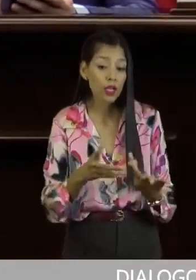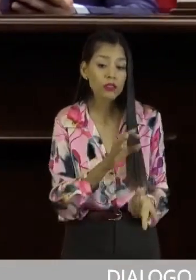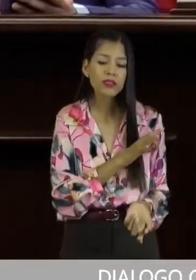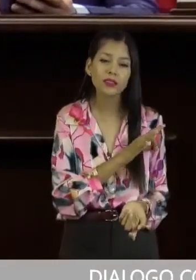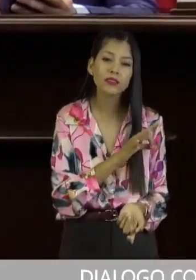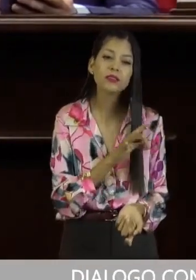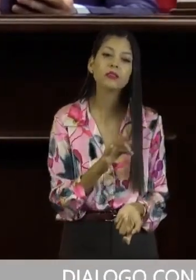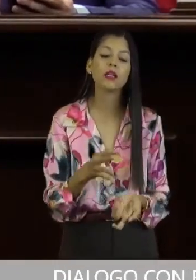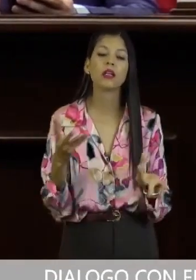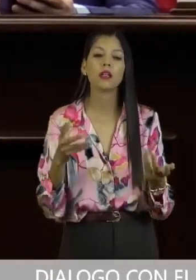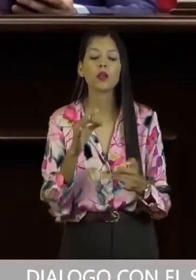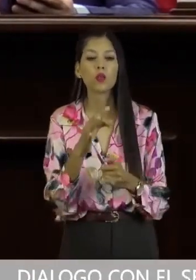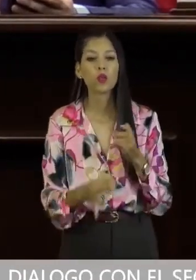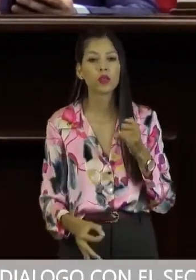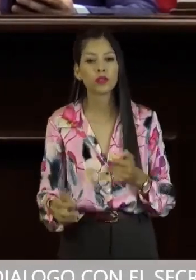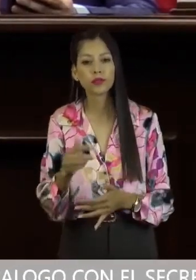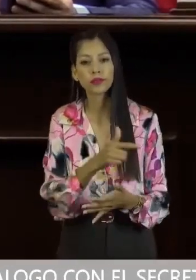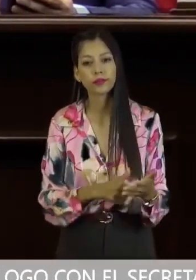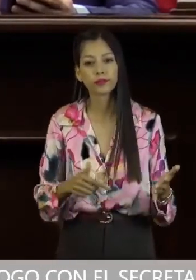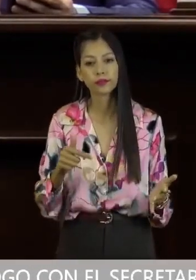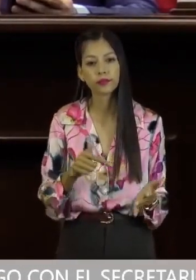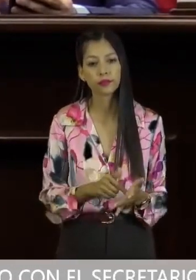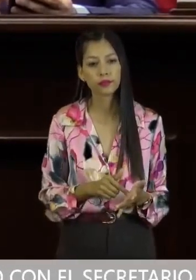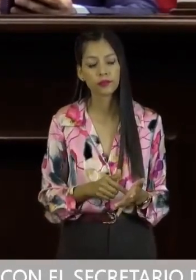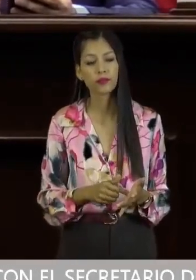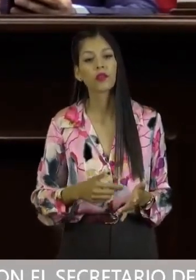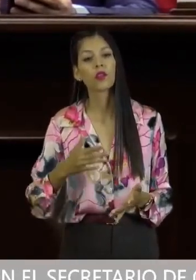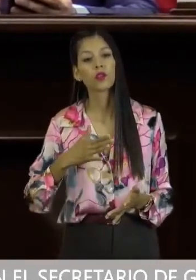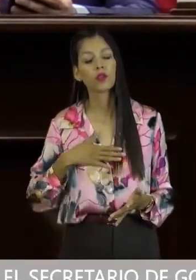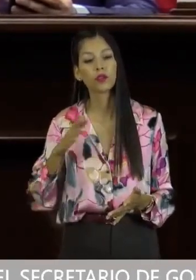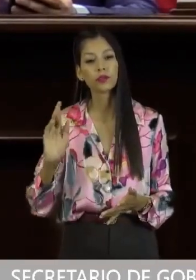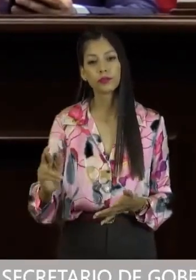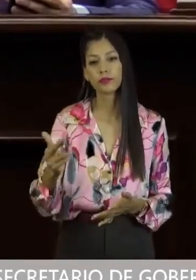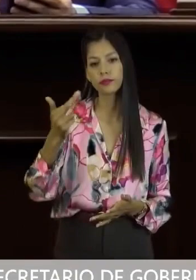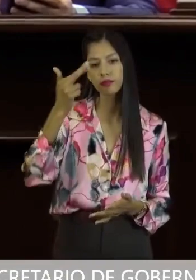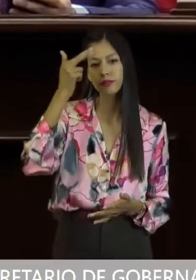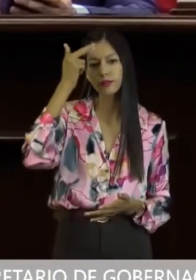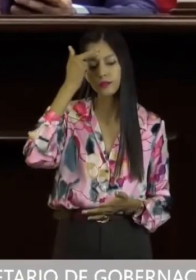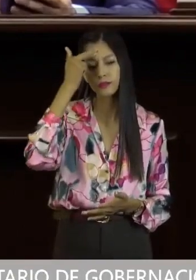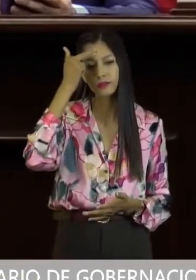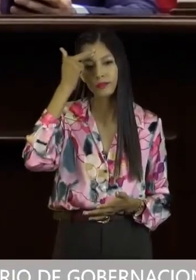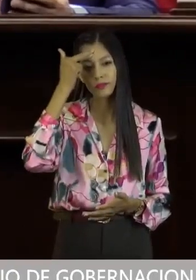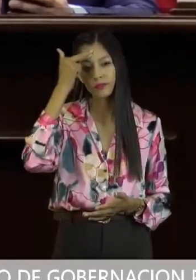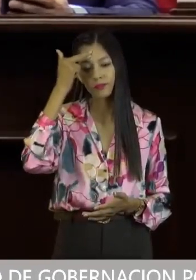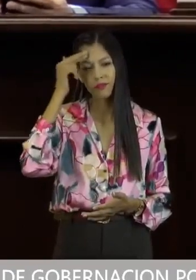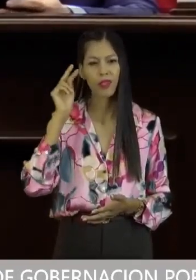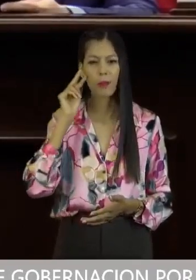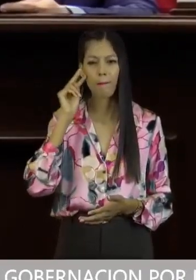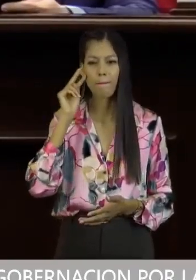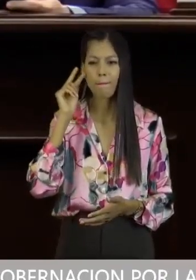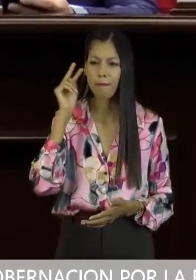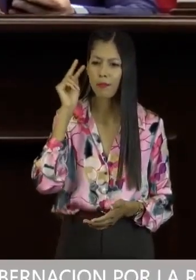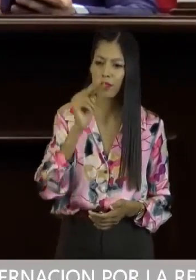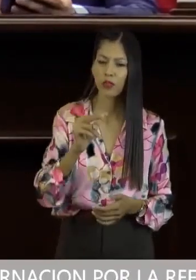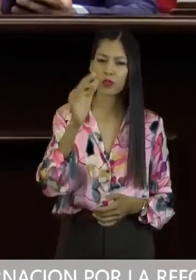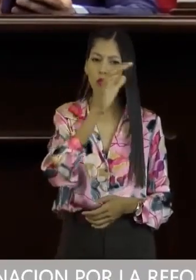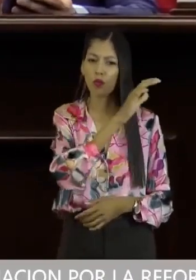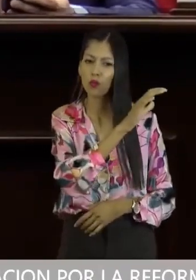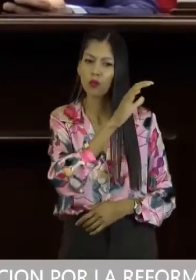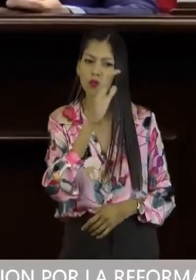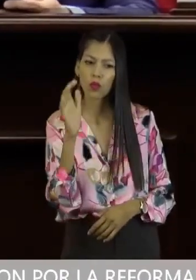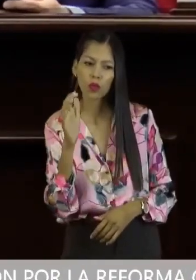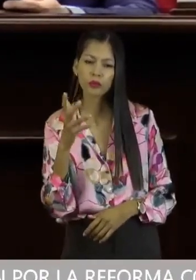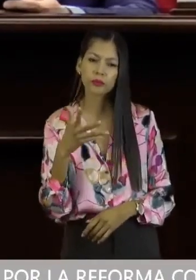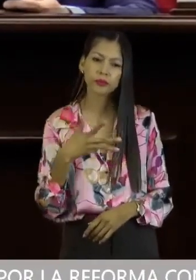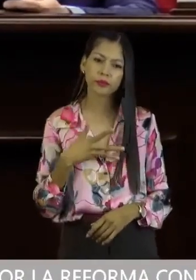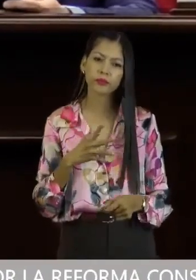hasta el último rincón. Yo recuerdo haber visto incluso fotografías donde va